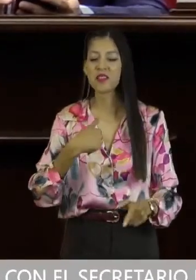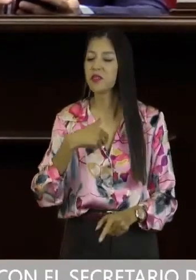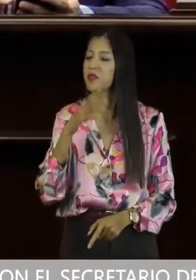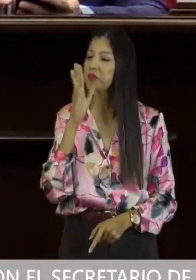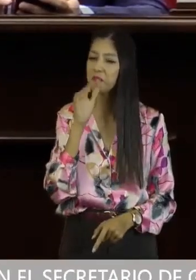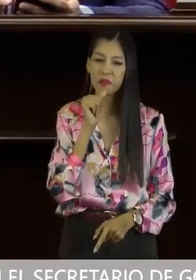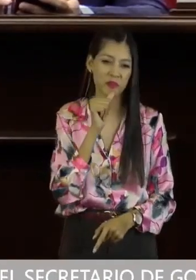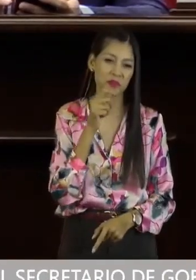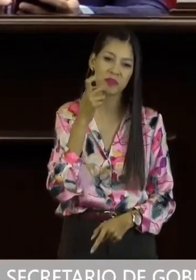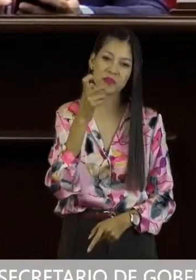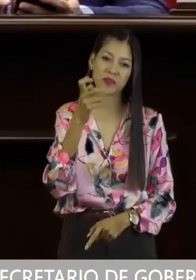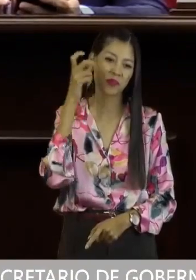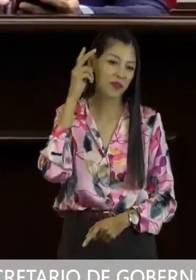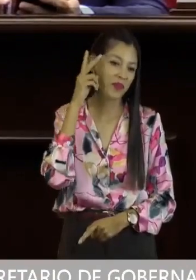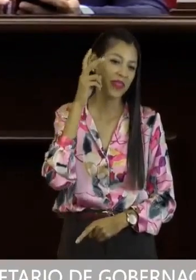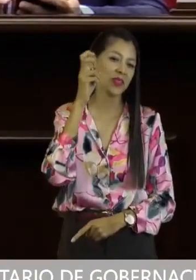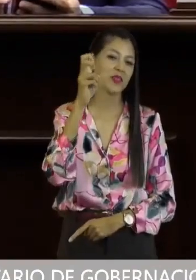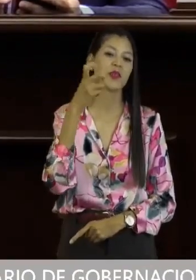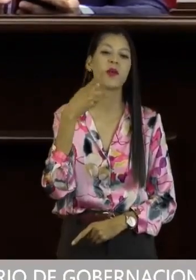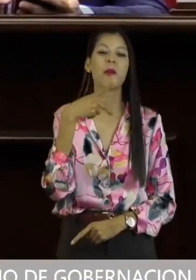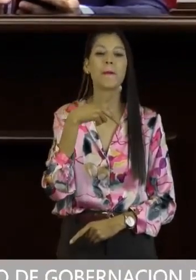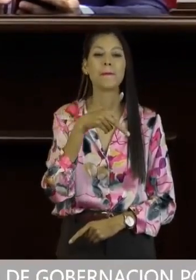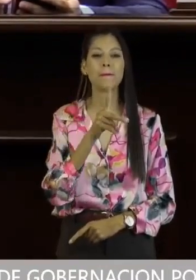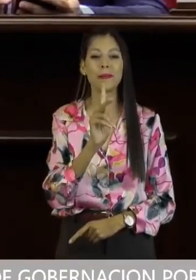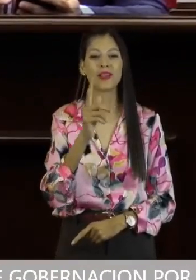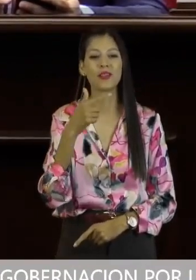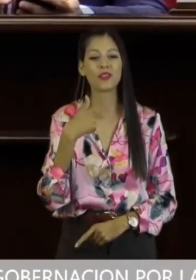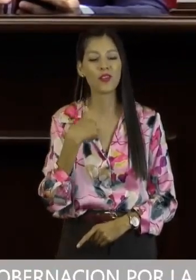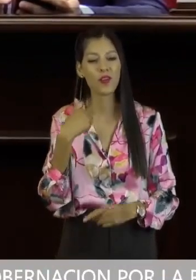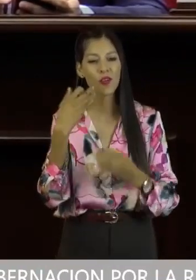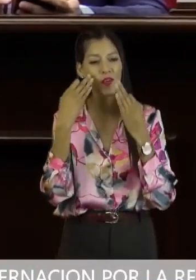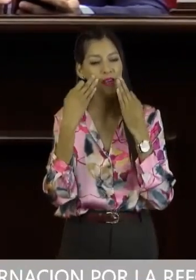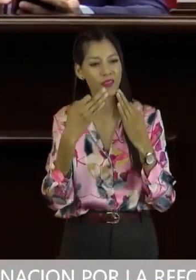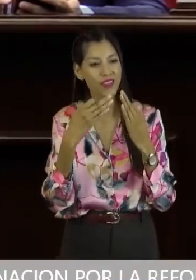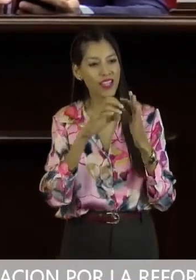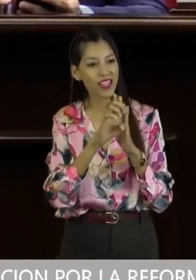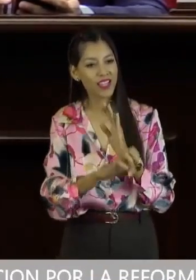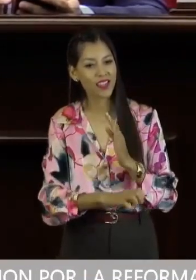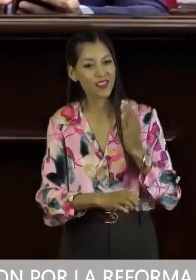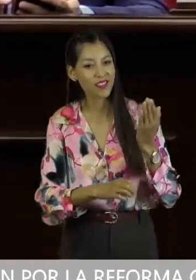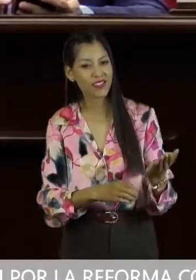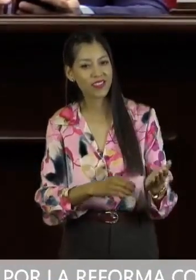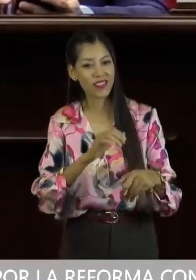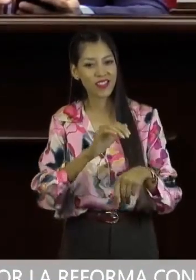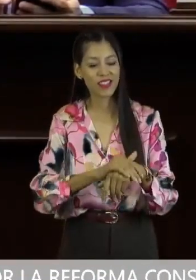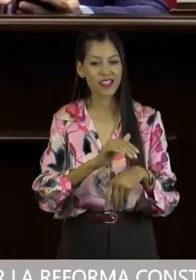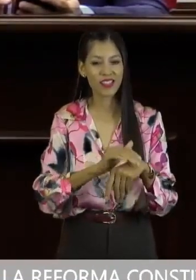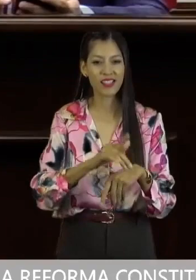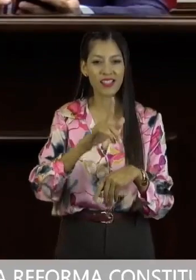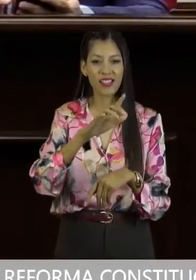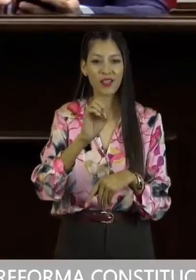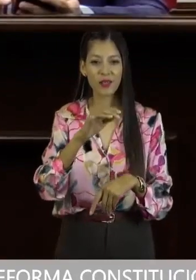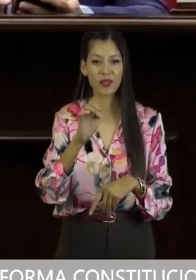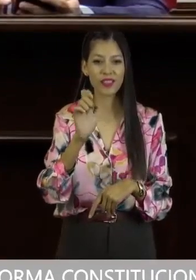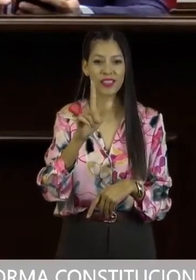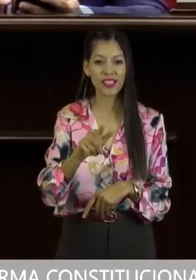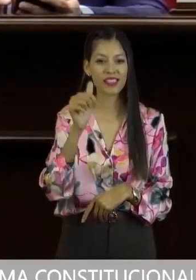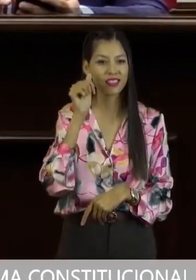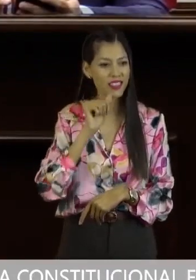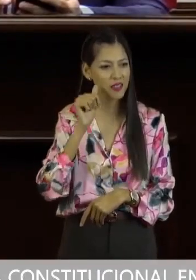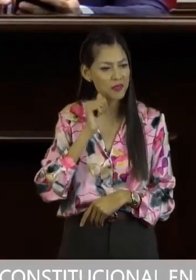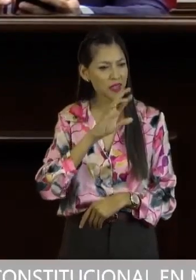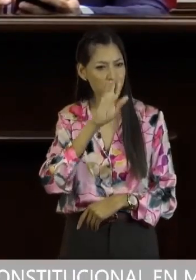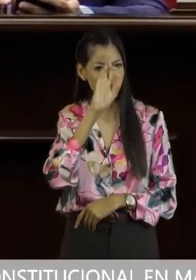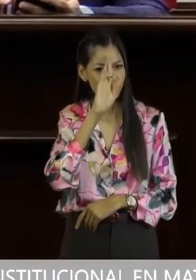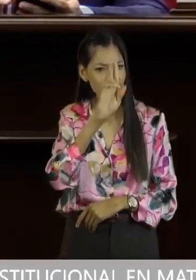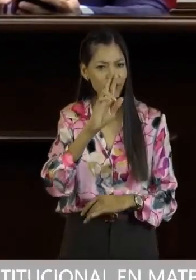esa aspiración, pero mi ejemplo es Leonel, que aquí está, como siempre, muy institucional, muy respetuoso de